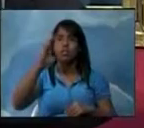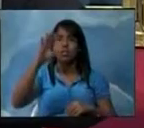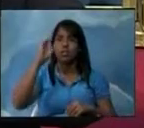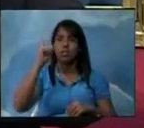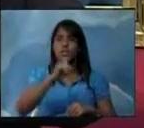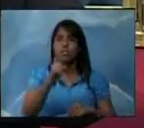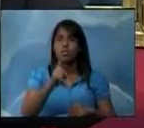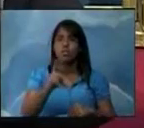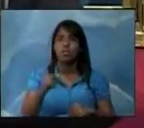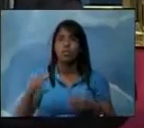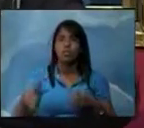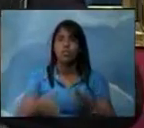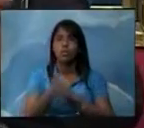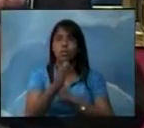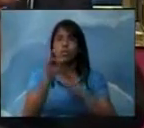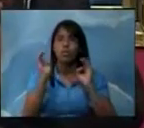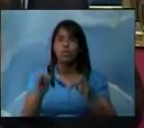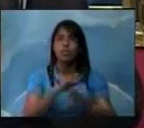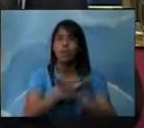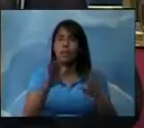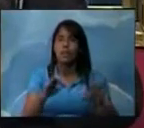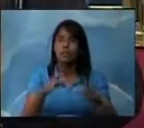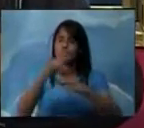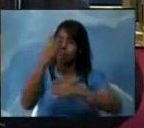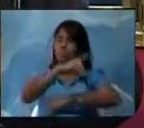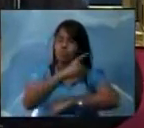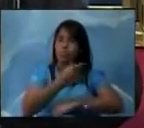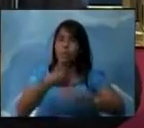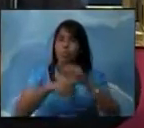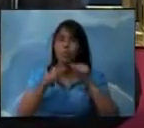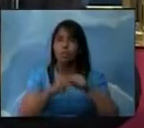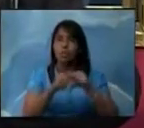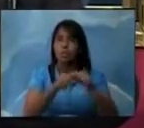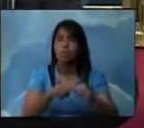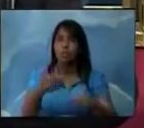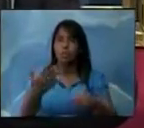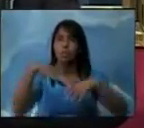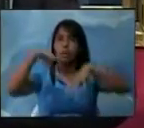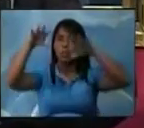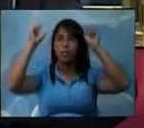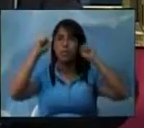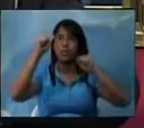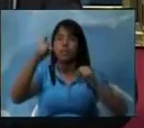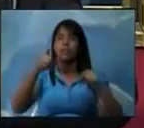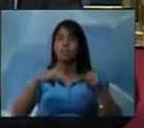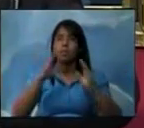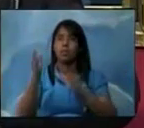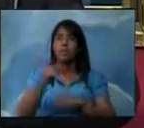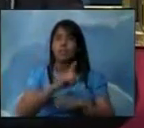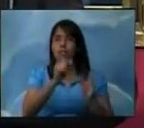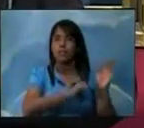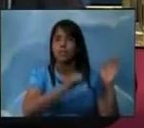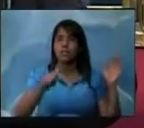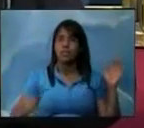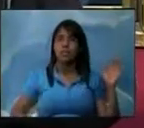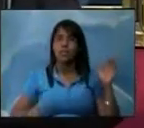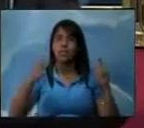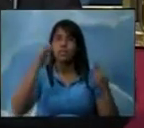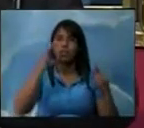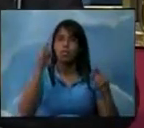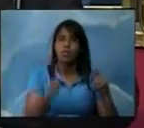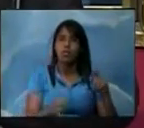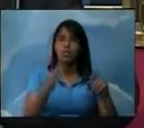Señor. No nos desviemos ni a derecha ni a izquierda, vamos a perseverar en lo que hemos aprendido de parte del Señor